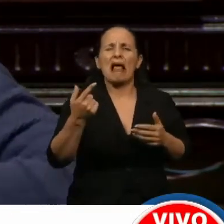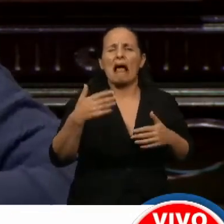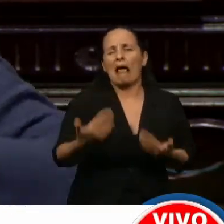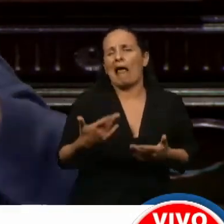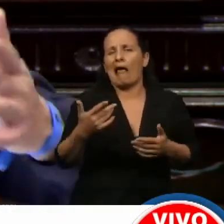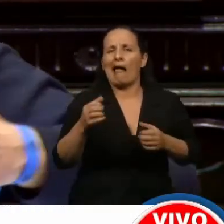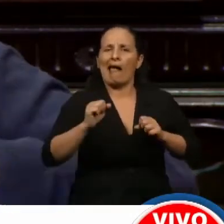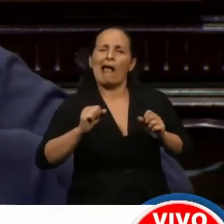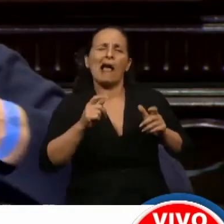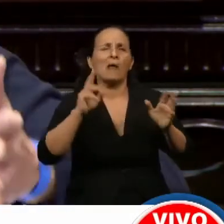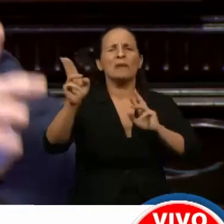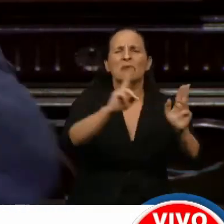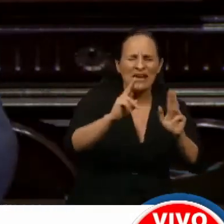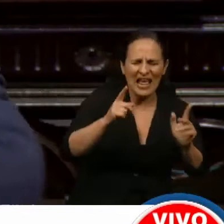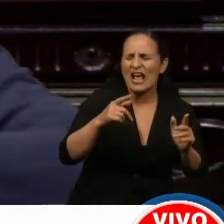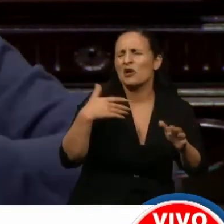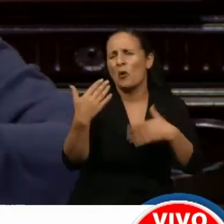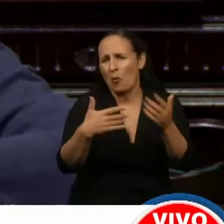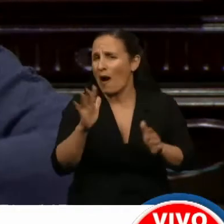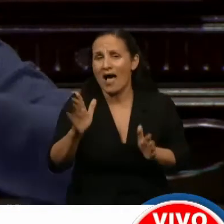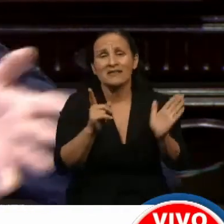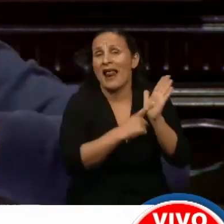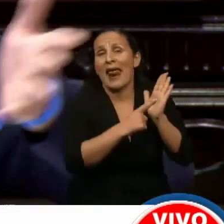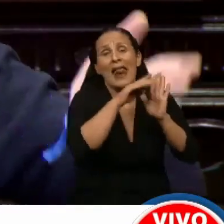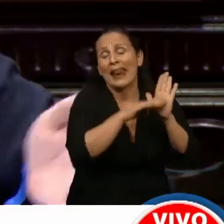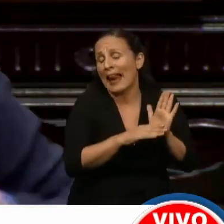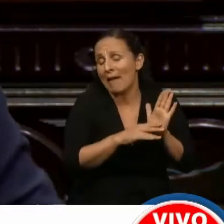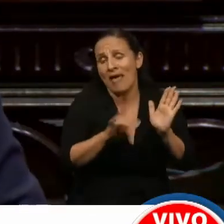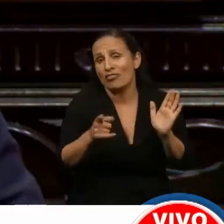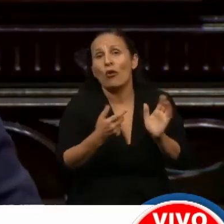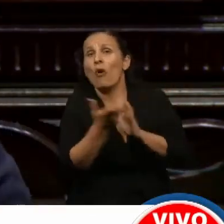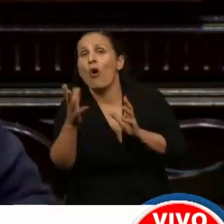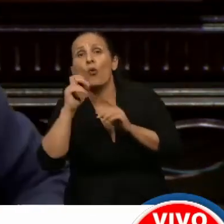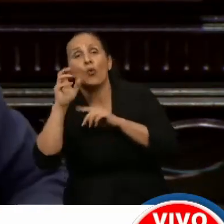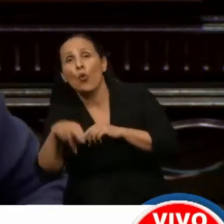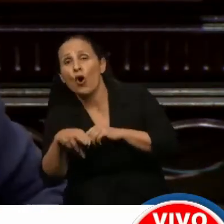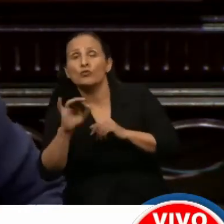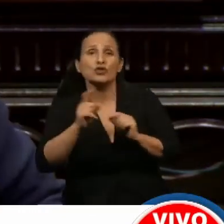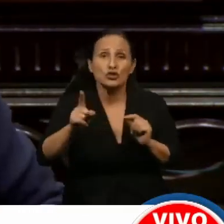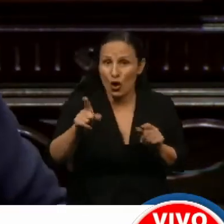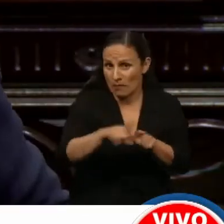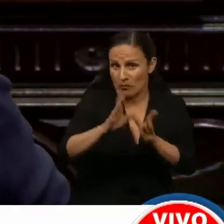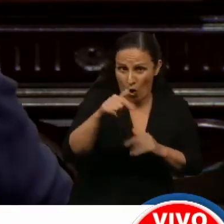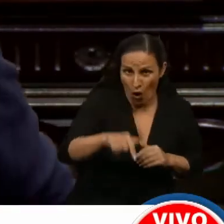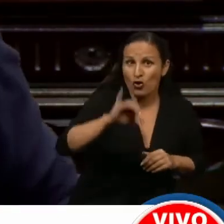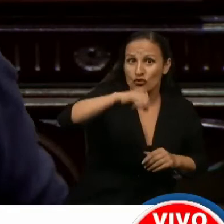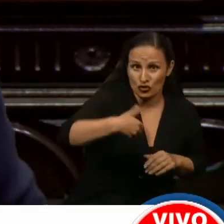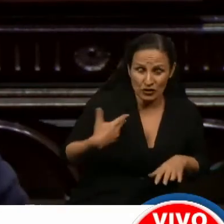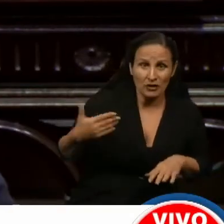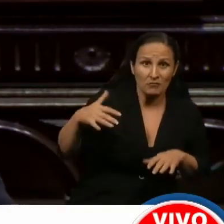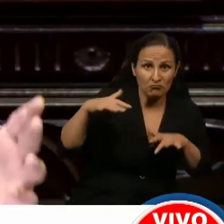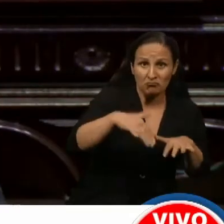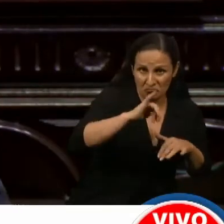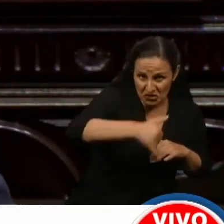las cuestiones de privilegio y todo. Creo que es un juego, por eso está en el reglamento, como dar quórum o no, como fue hoy también, que dimos quórum,